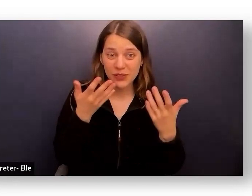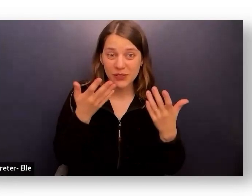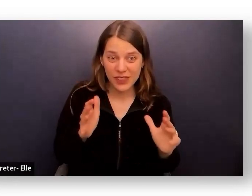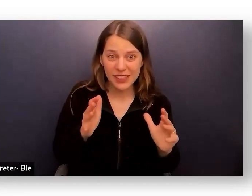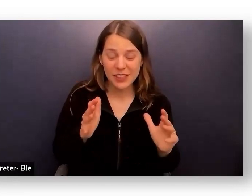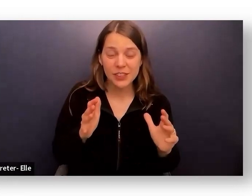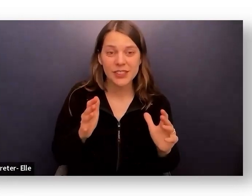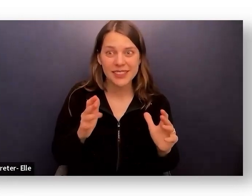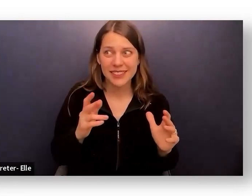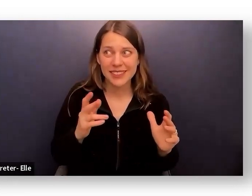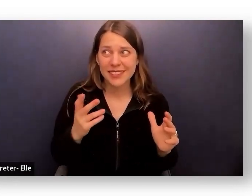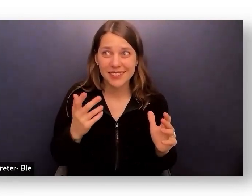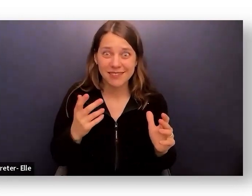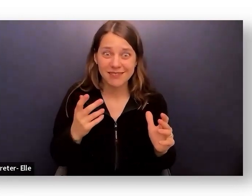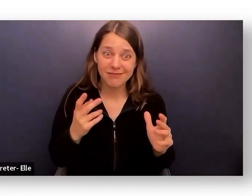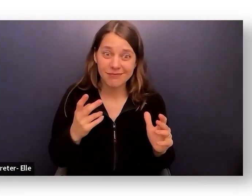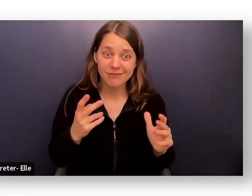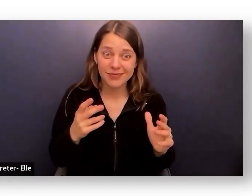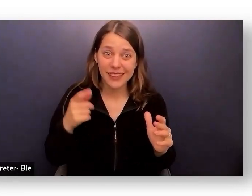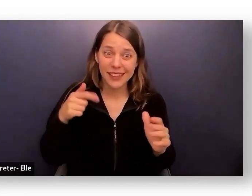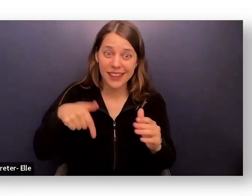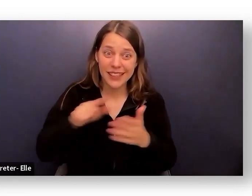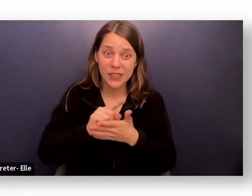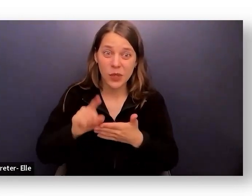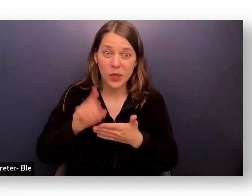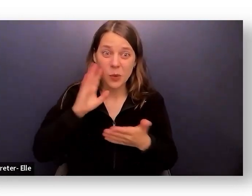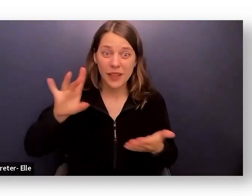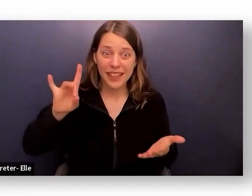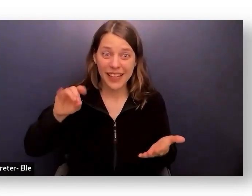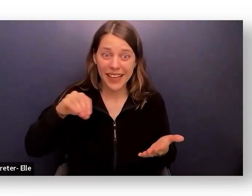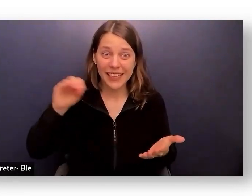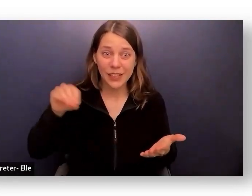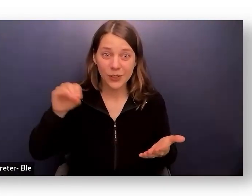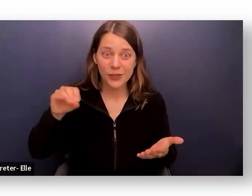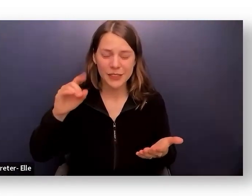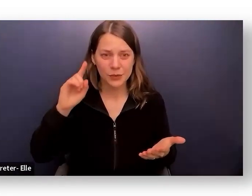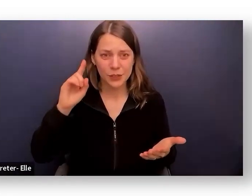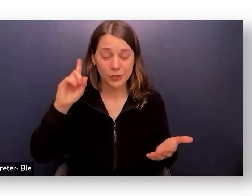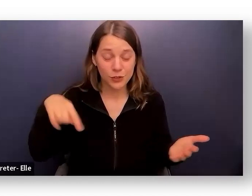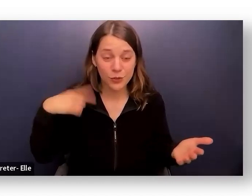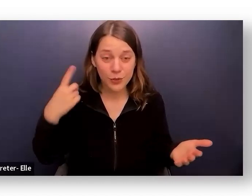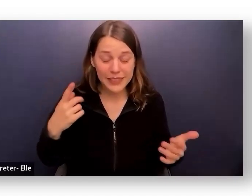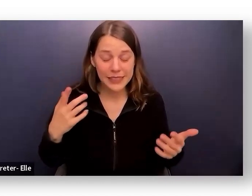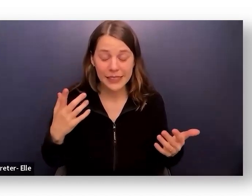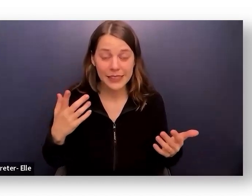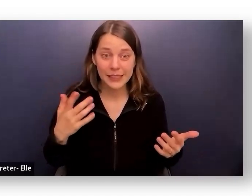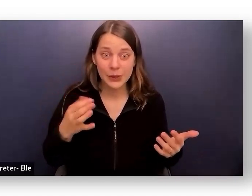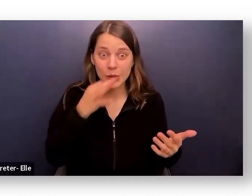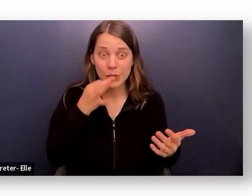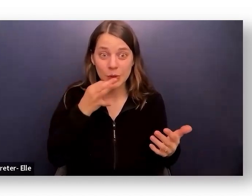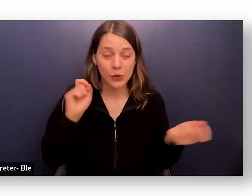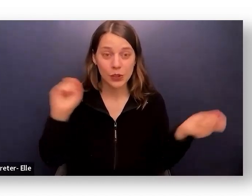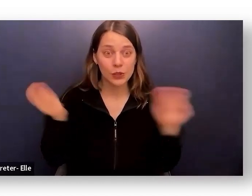primavera. Ya está, por acabar la primavera, ya va a estar 80 en esta semana.